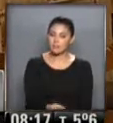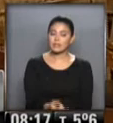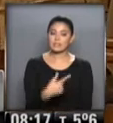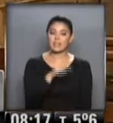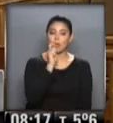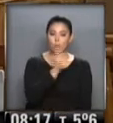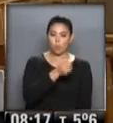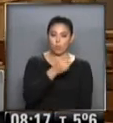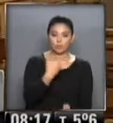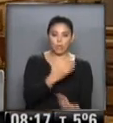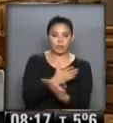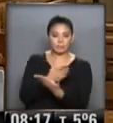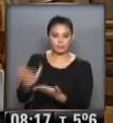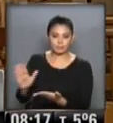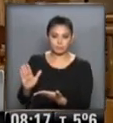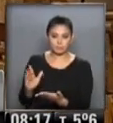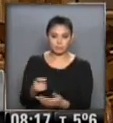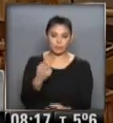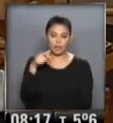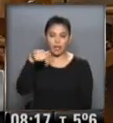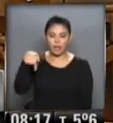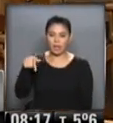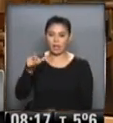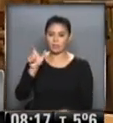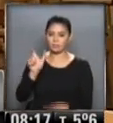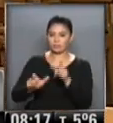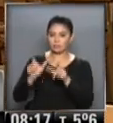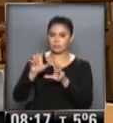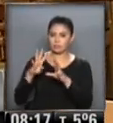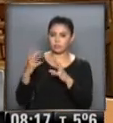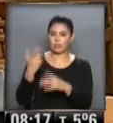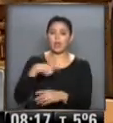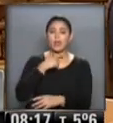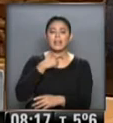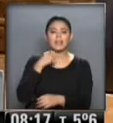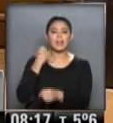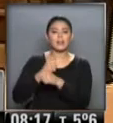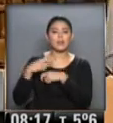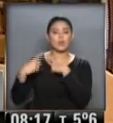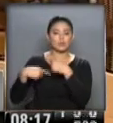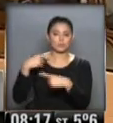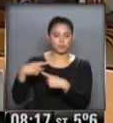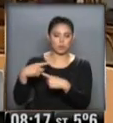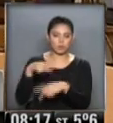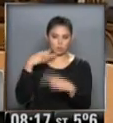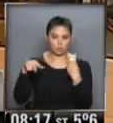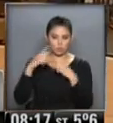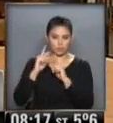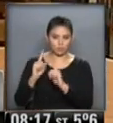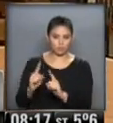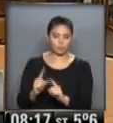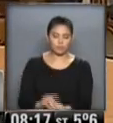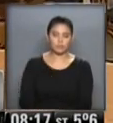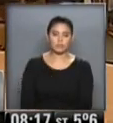del juez llevar a cabo este desalojo, porque están queriendo mantener esta fuente de trabajo. No hay